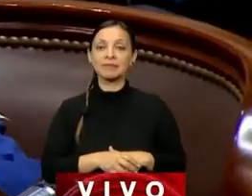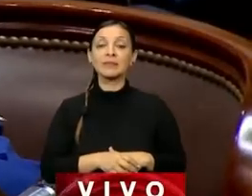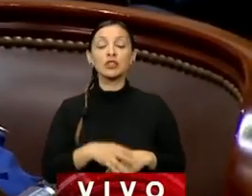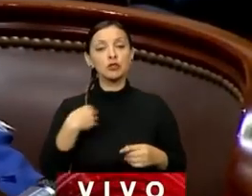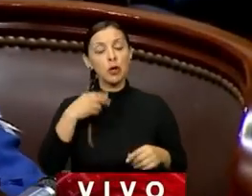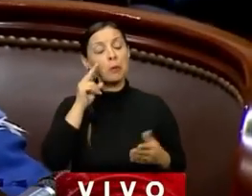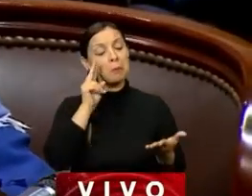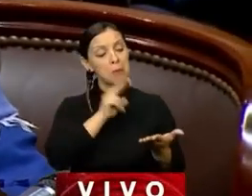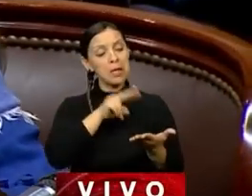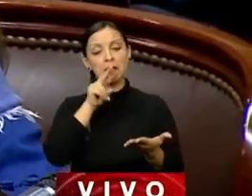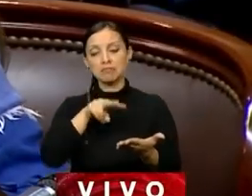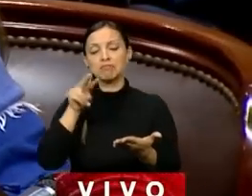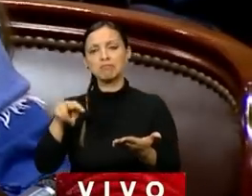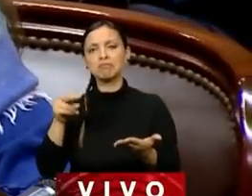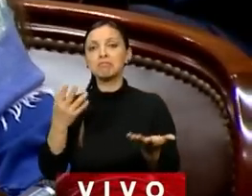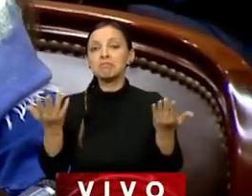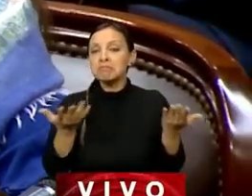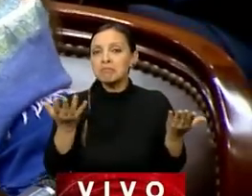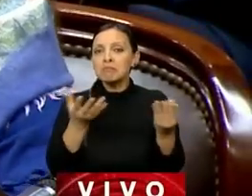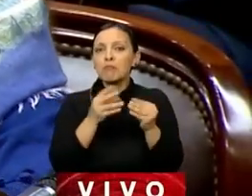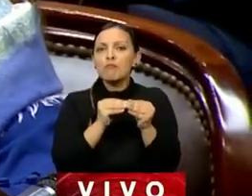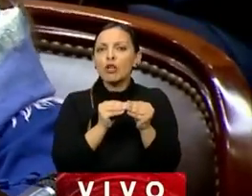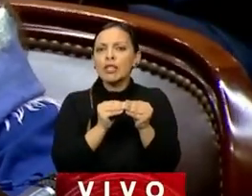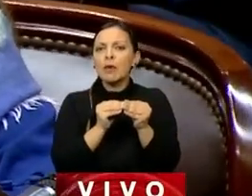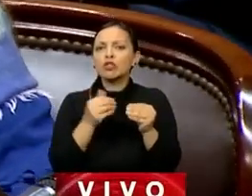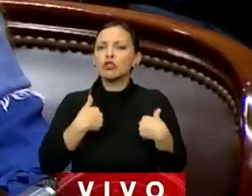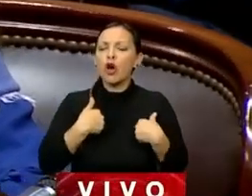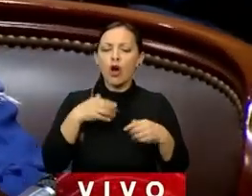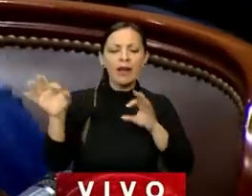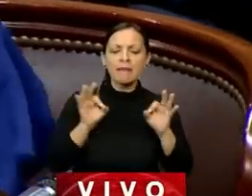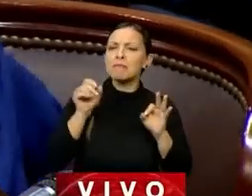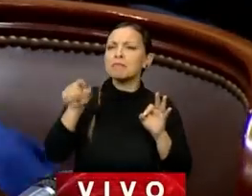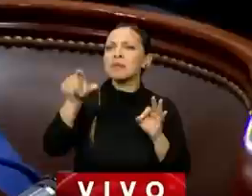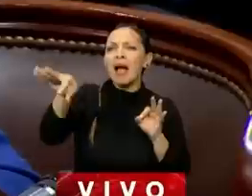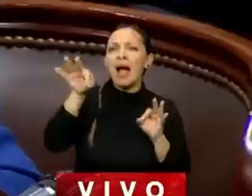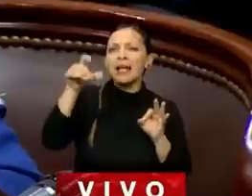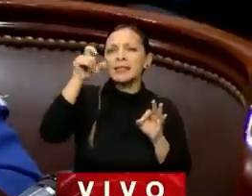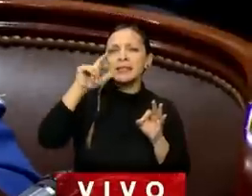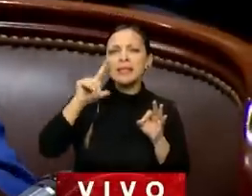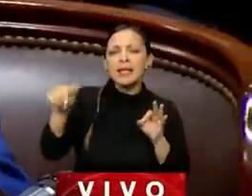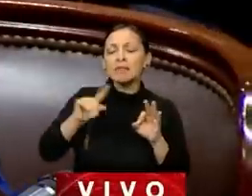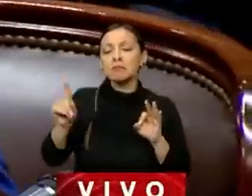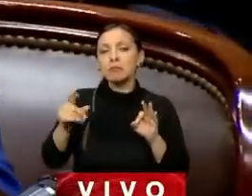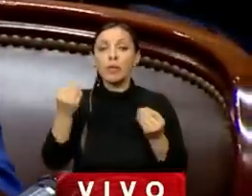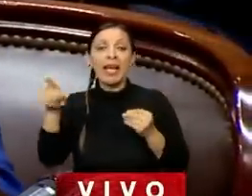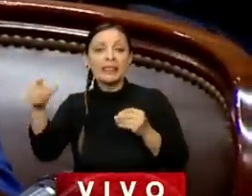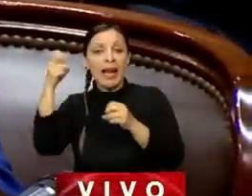empiezo a mirar, a ver, cuáles son las cuestiones por las que no votaría Cecilia. Ella es radical y yo soy